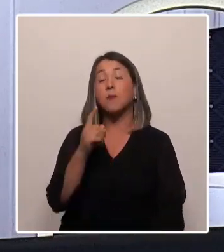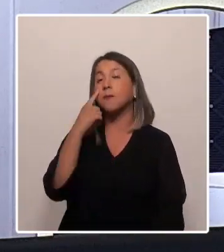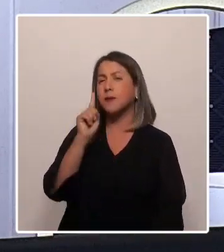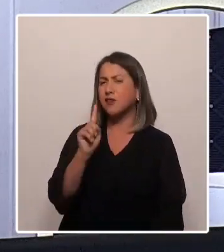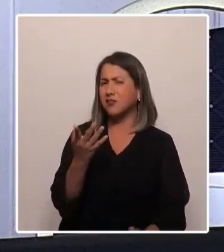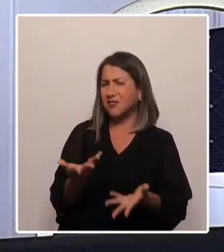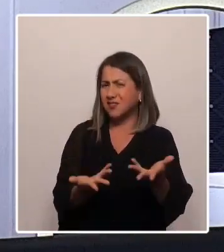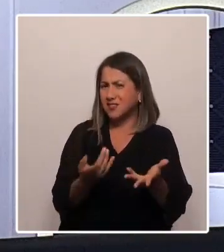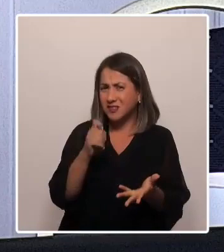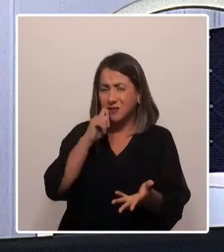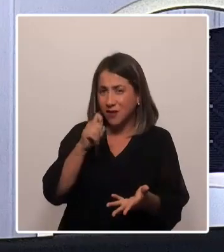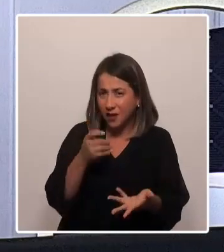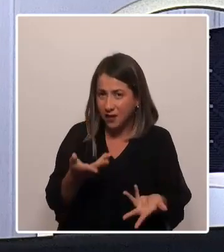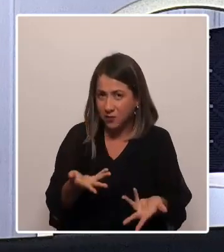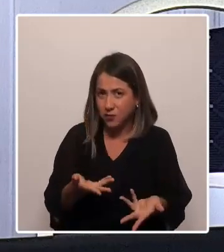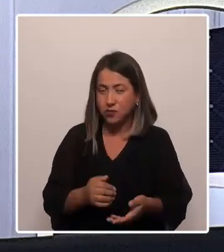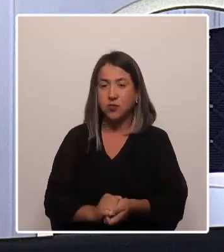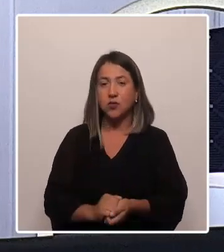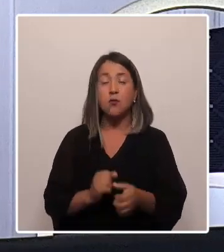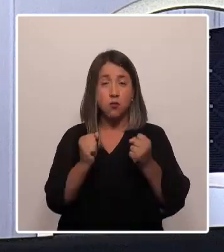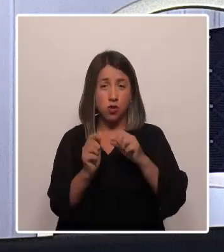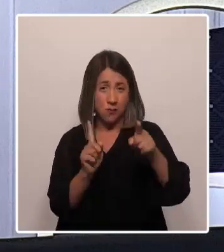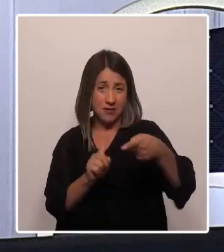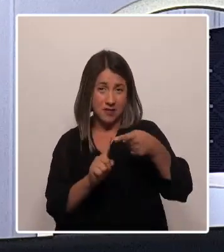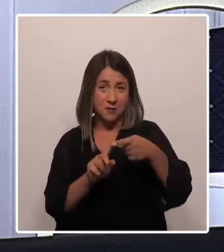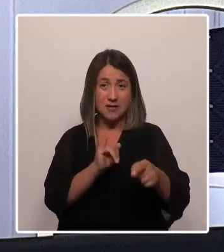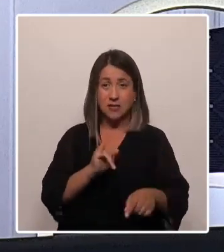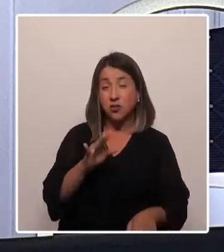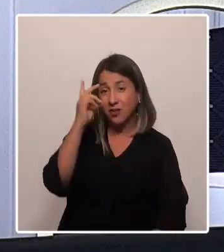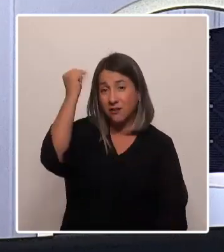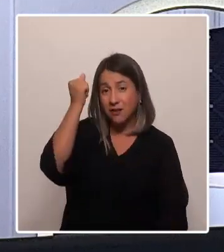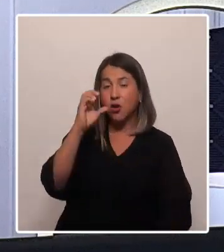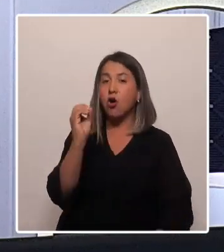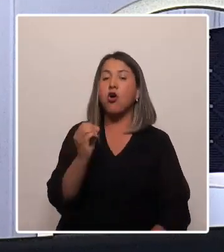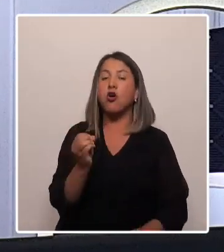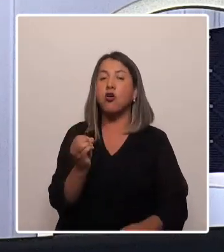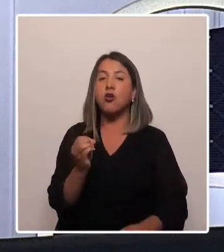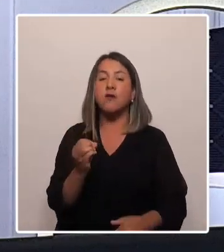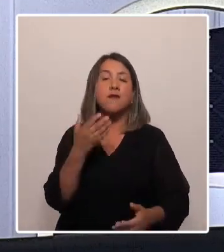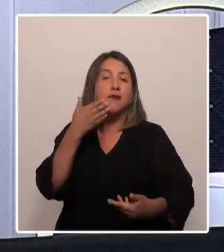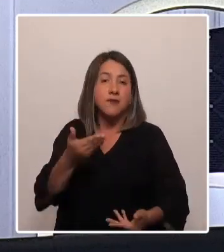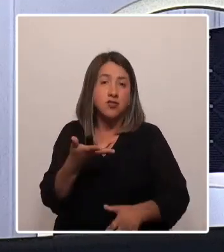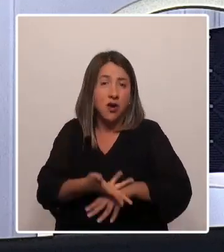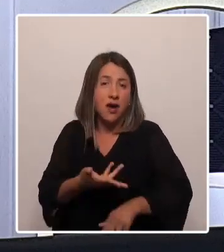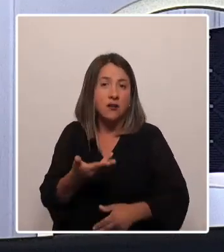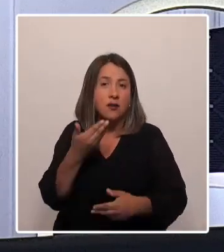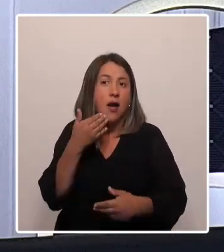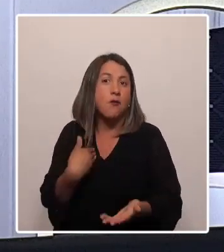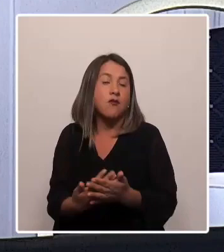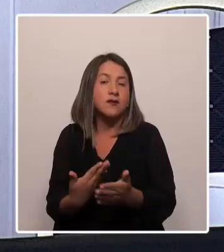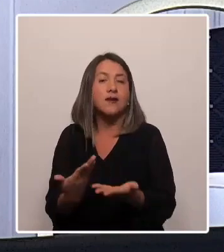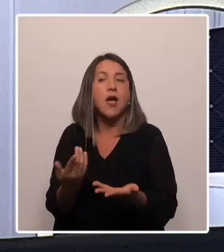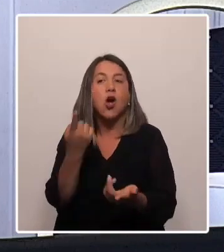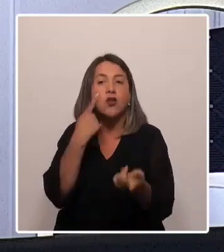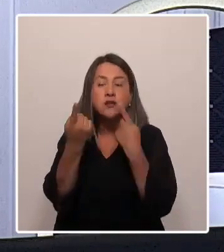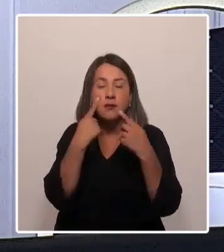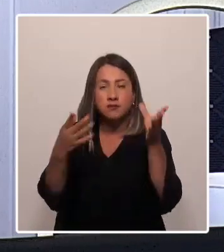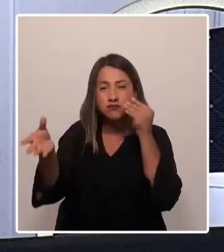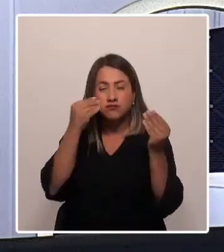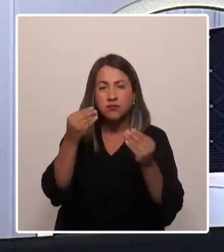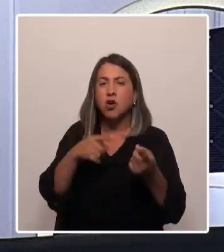esa titularidad? ¿Puedo participar innovando o transfiriendo o beneficiándome de conocimientos creados por